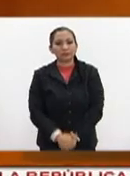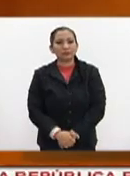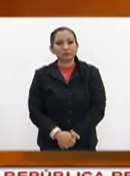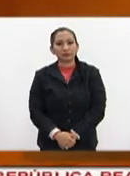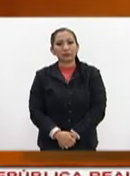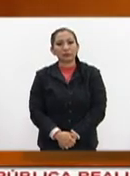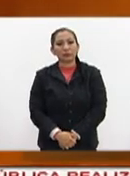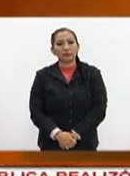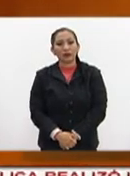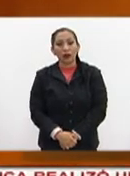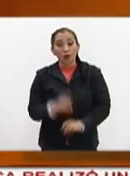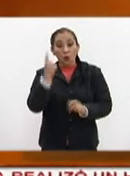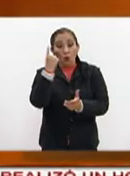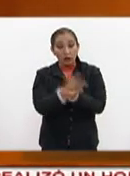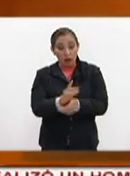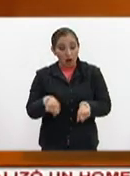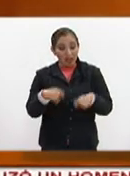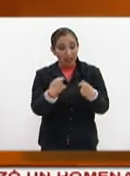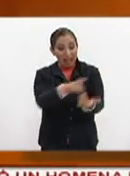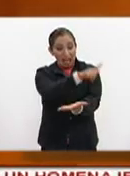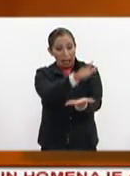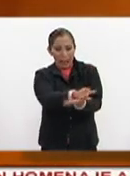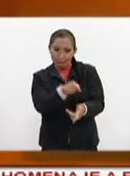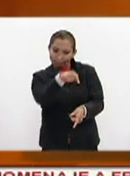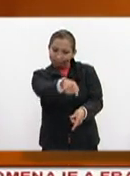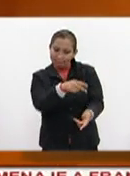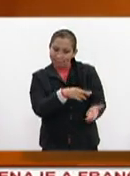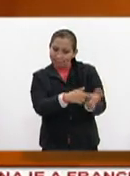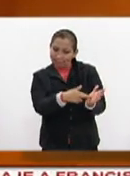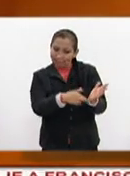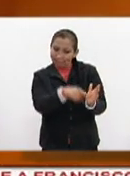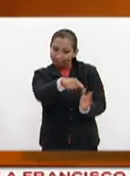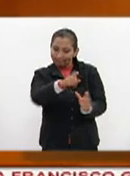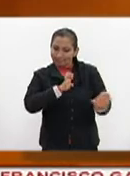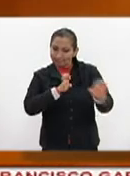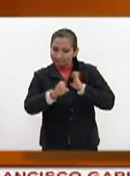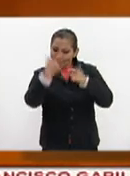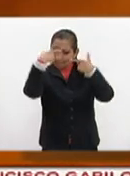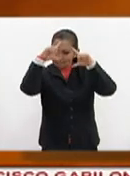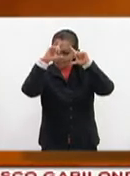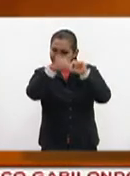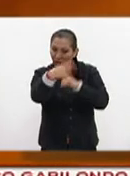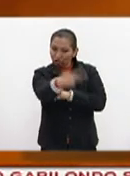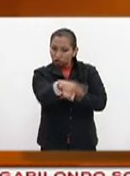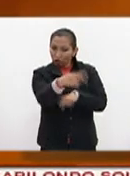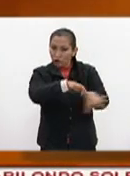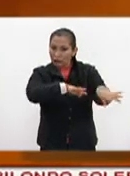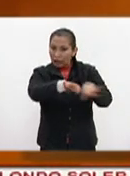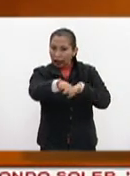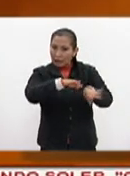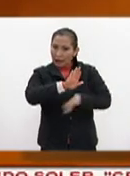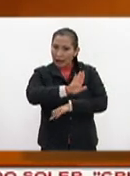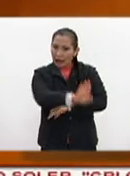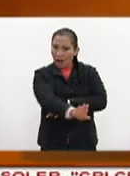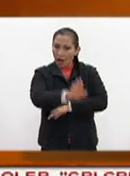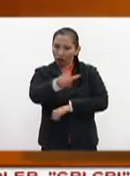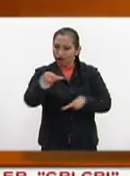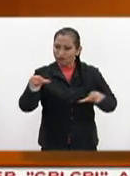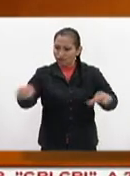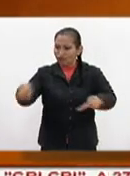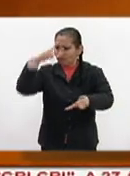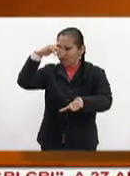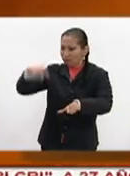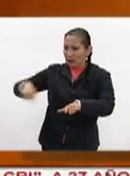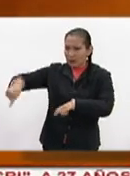No solo porque brinda certidumbre jurídica a las Fuerzas Armadas en el desempeño de sus tareas de seguridad